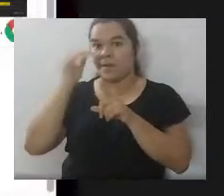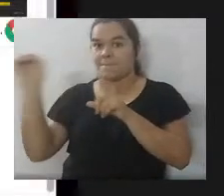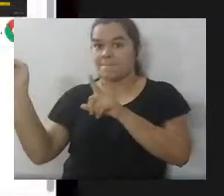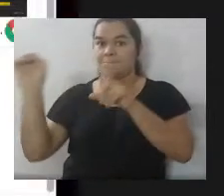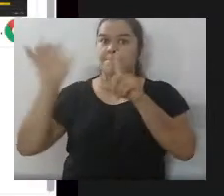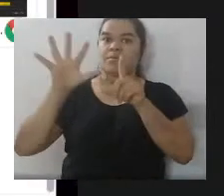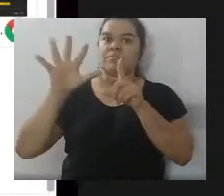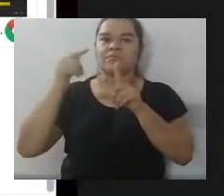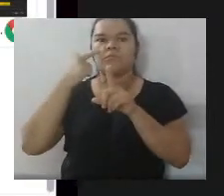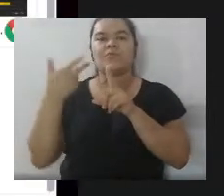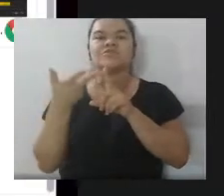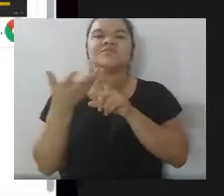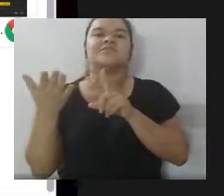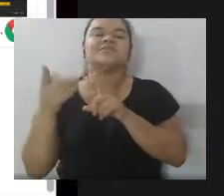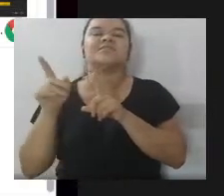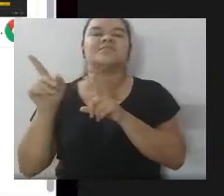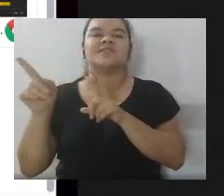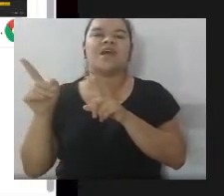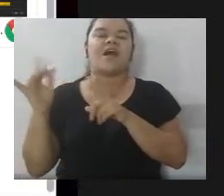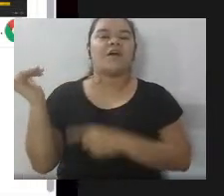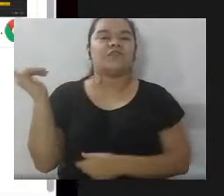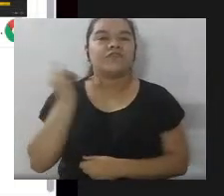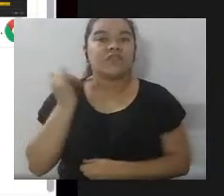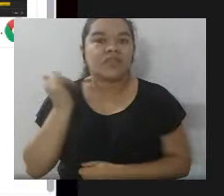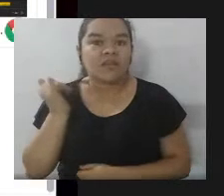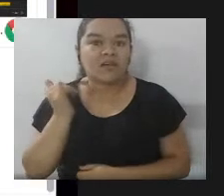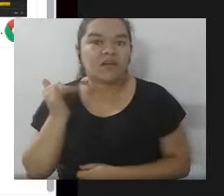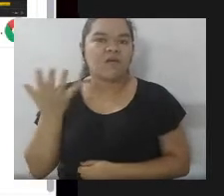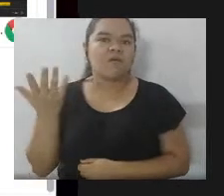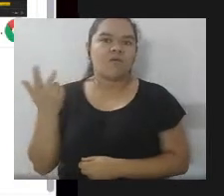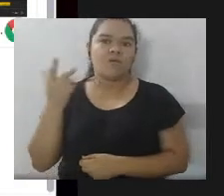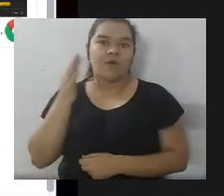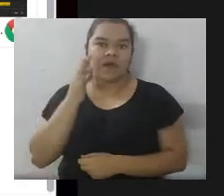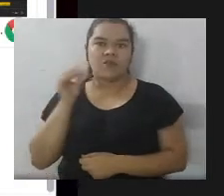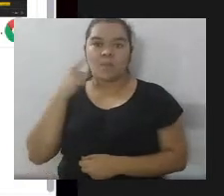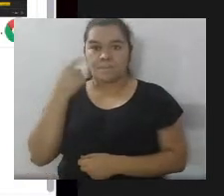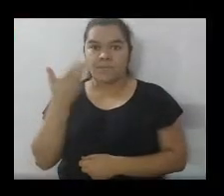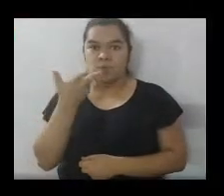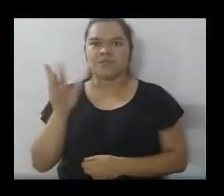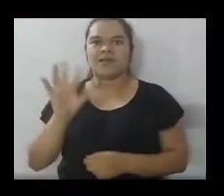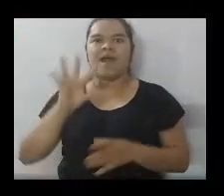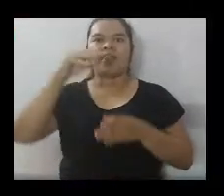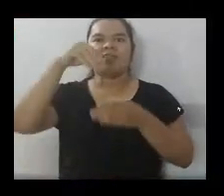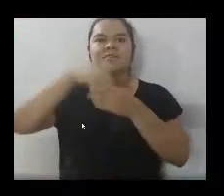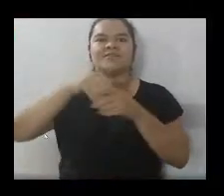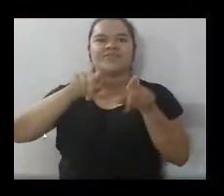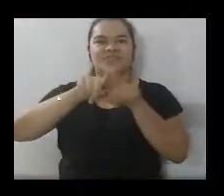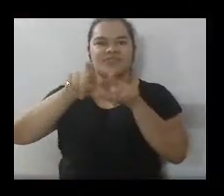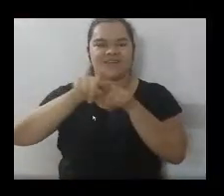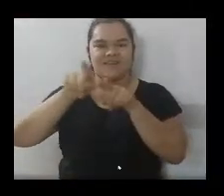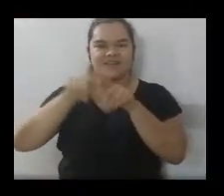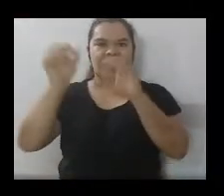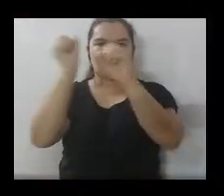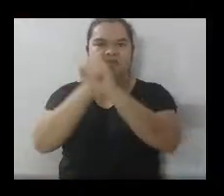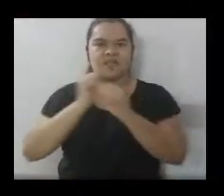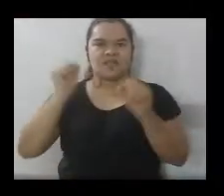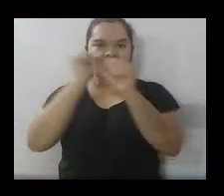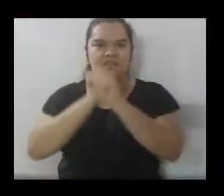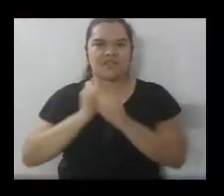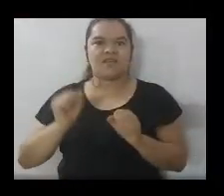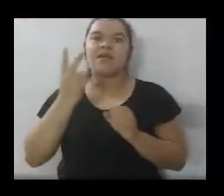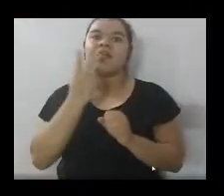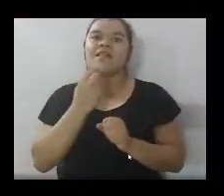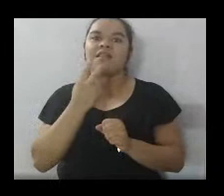colocando algunos videos acerca de lo que es la actividad de ingeniería en